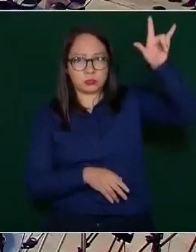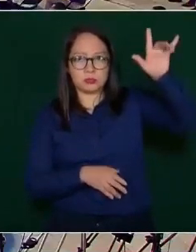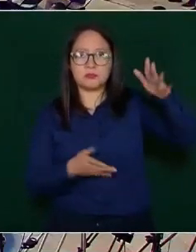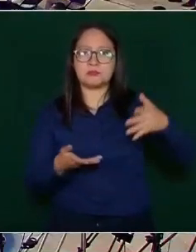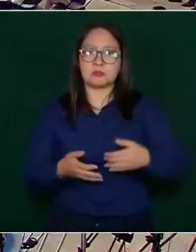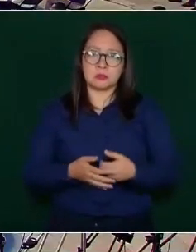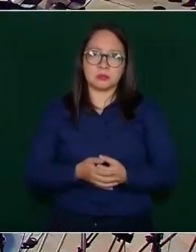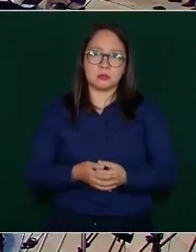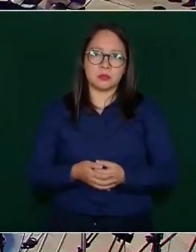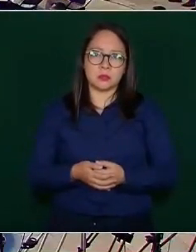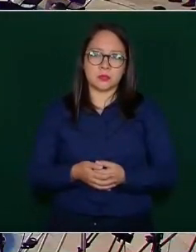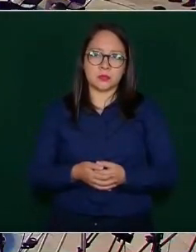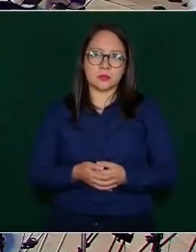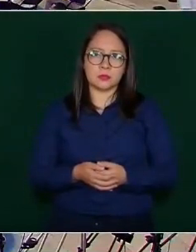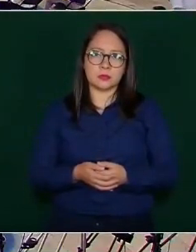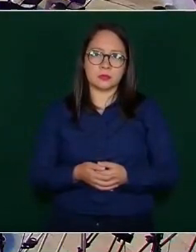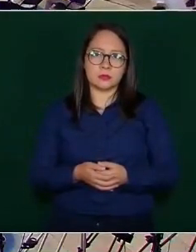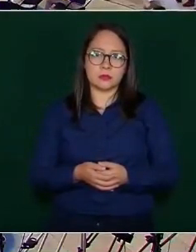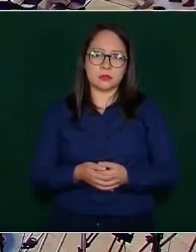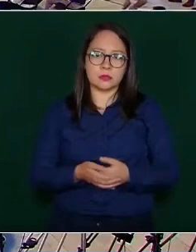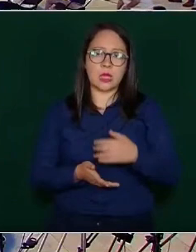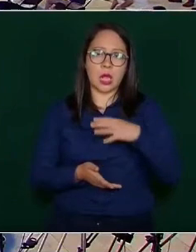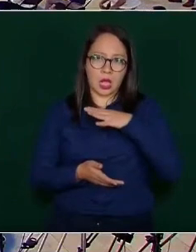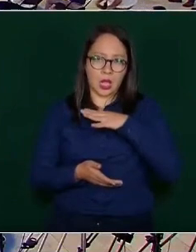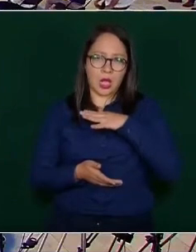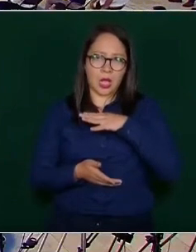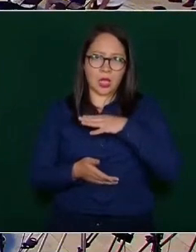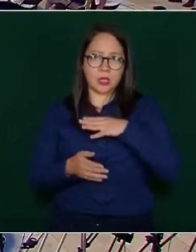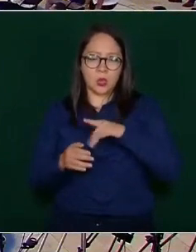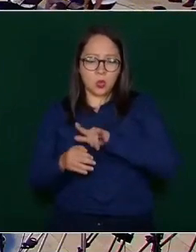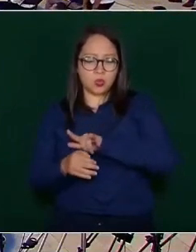que sale a Villahermosa